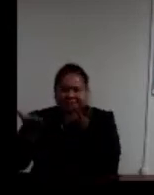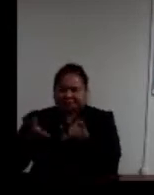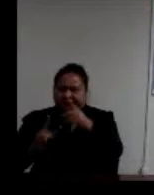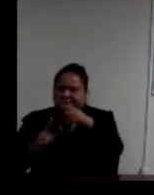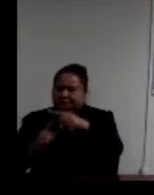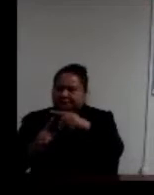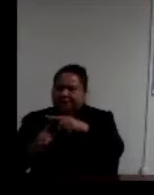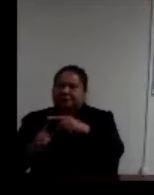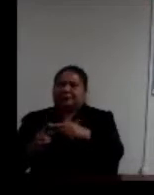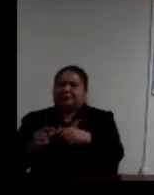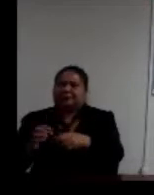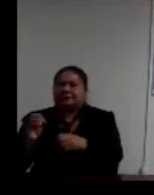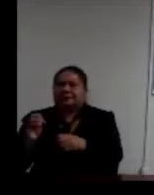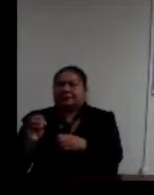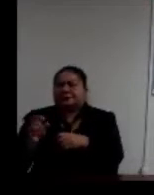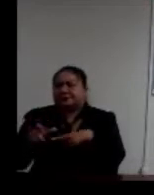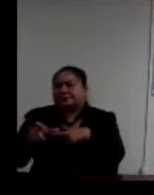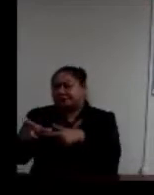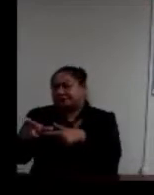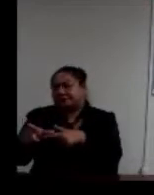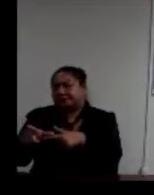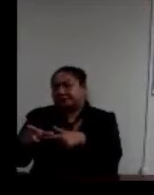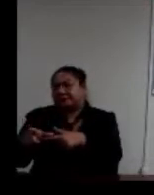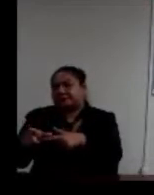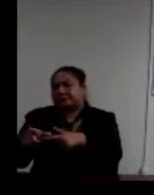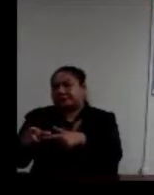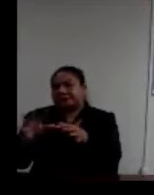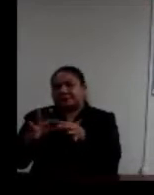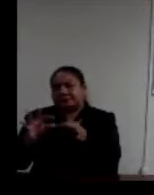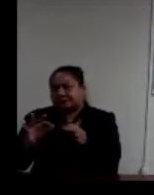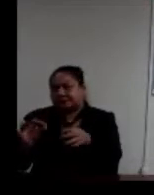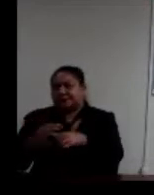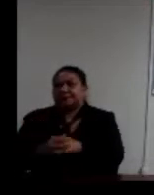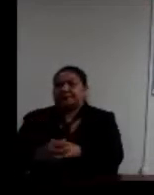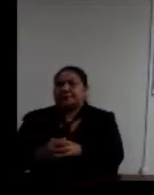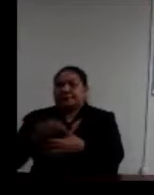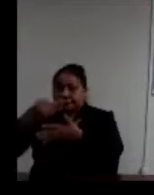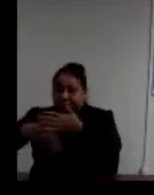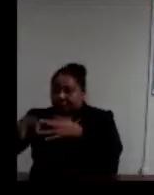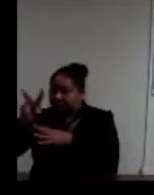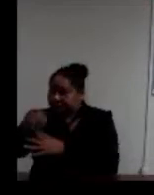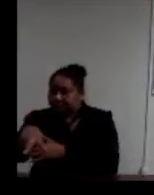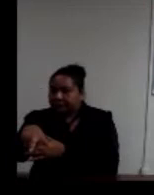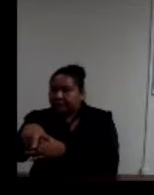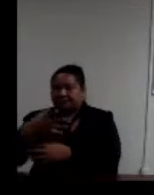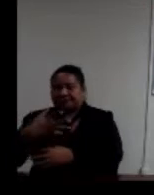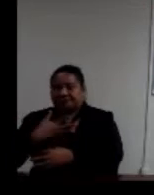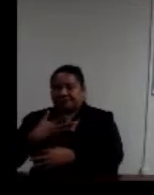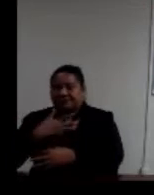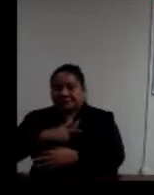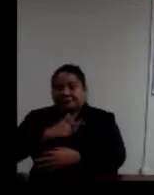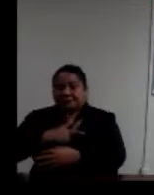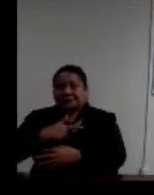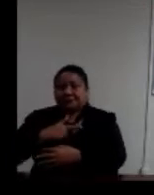la tarea, o saltarse la indicación. Faltan a la verdad, toman objetos que no les pertenecen,